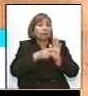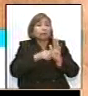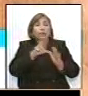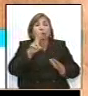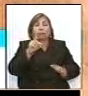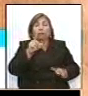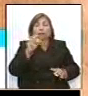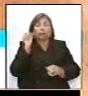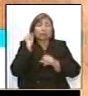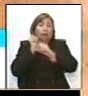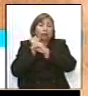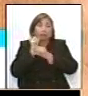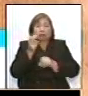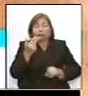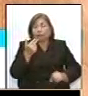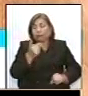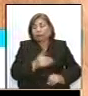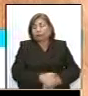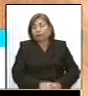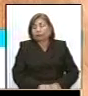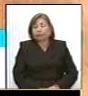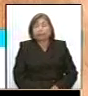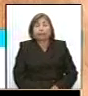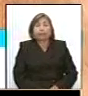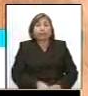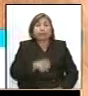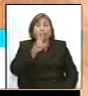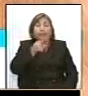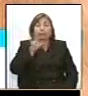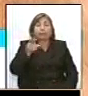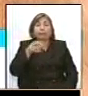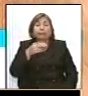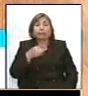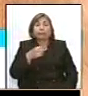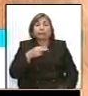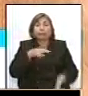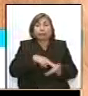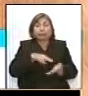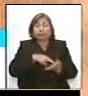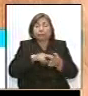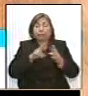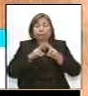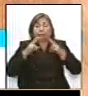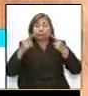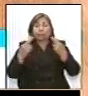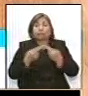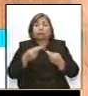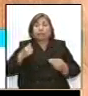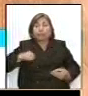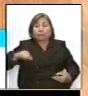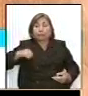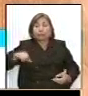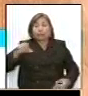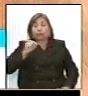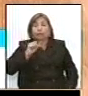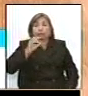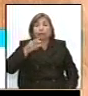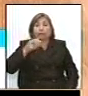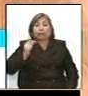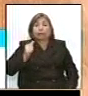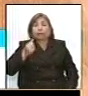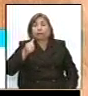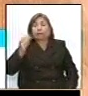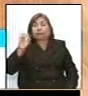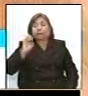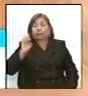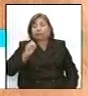de octubre del año 2013. Y el 22 de noviembre había participado en una reunión en la Municipalidad de Sánchez Carrión, pero la foto corresponde al 10 de enero